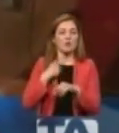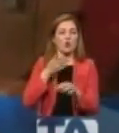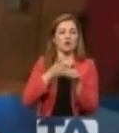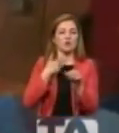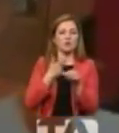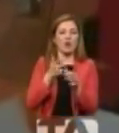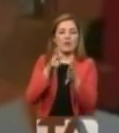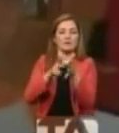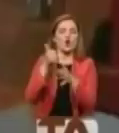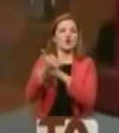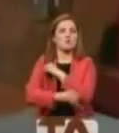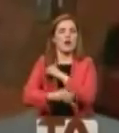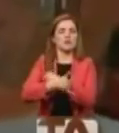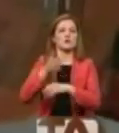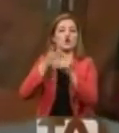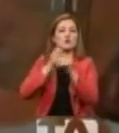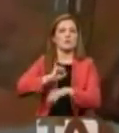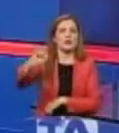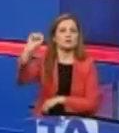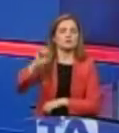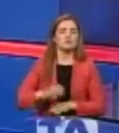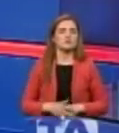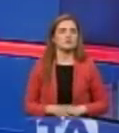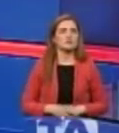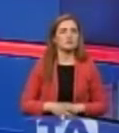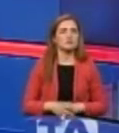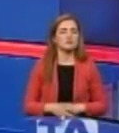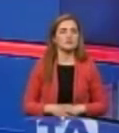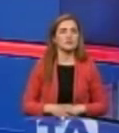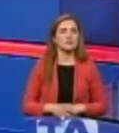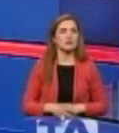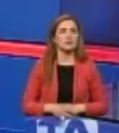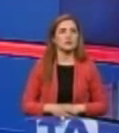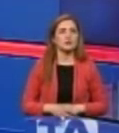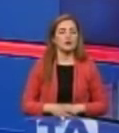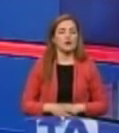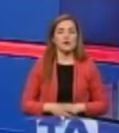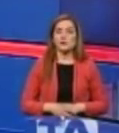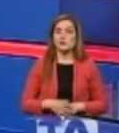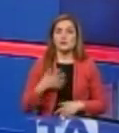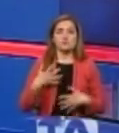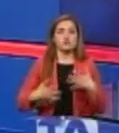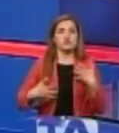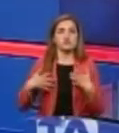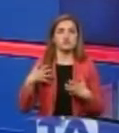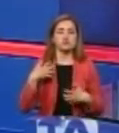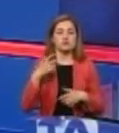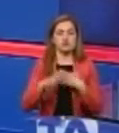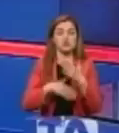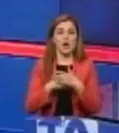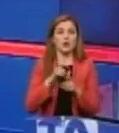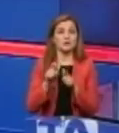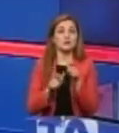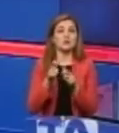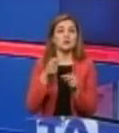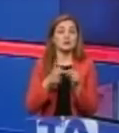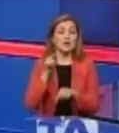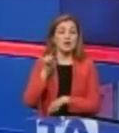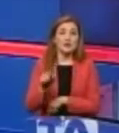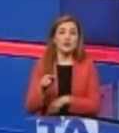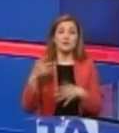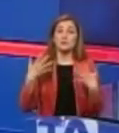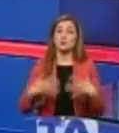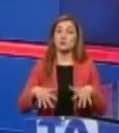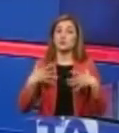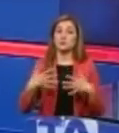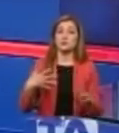En Quito, Paul Coello, 24 horas. Y nos unimos a esa tremenda indignación que sienten todos los quiteños, porque este acto de vandalismo